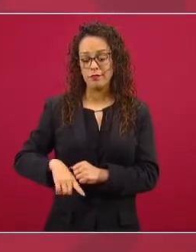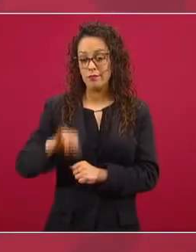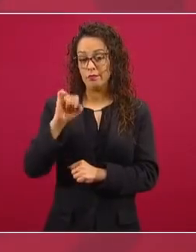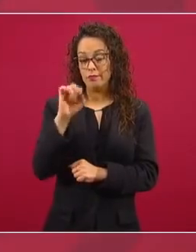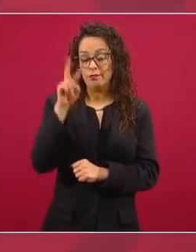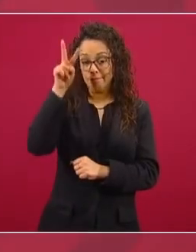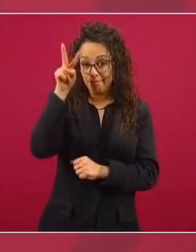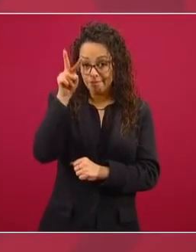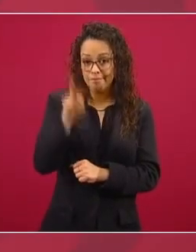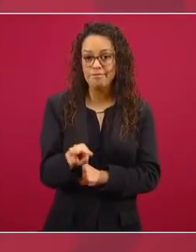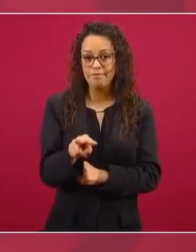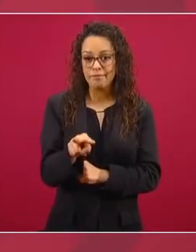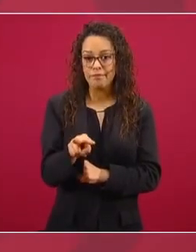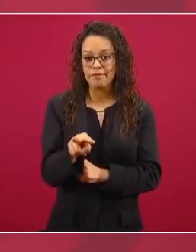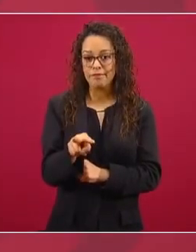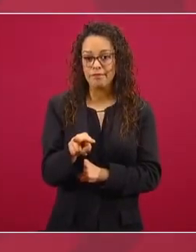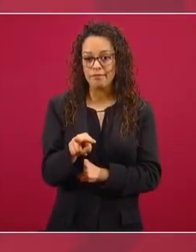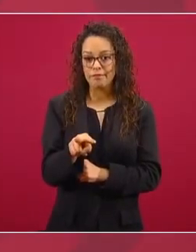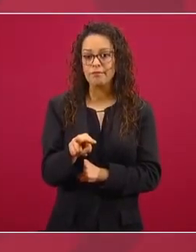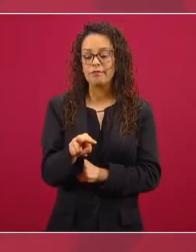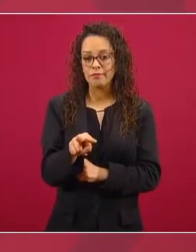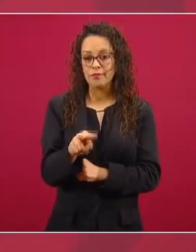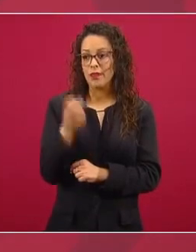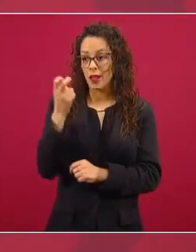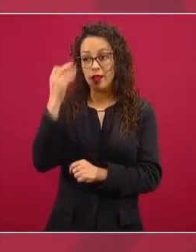era un gobierno mafioso.